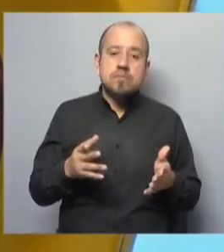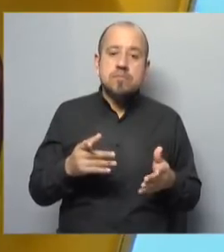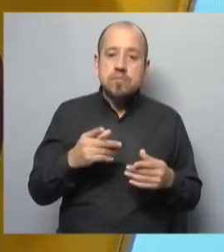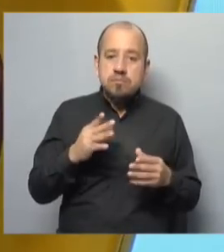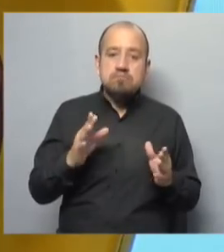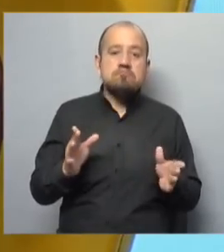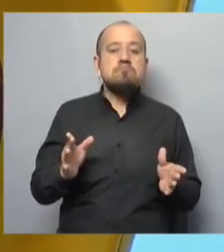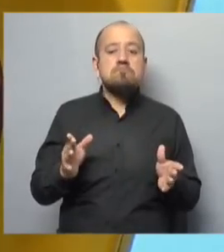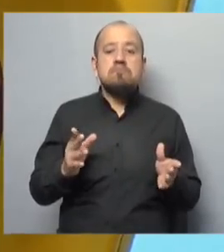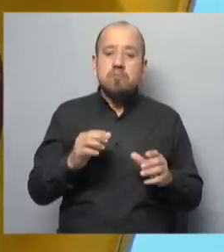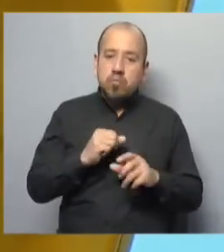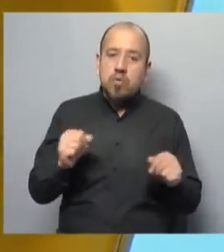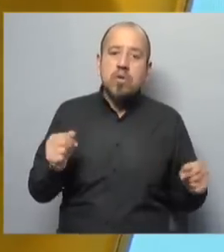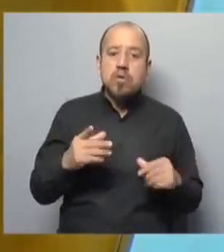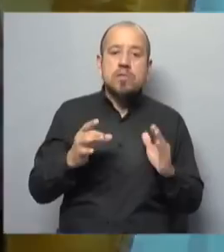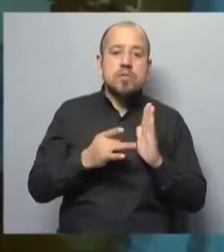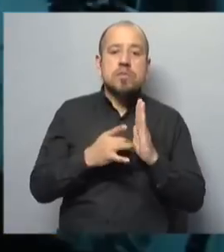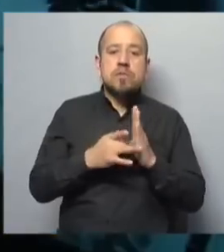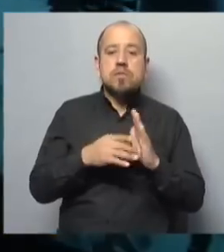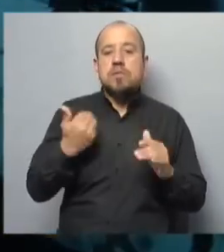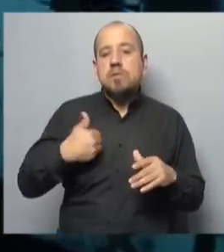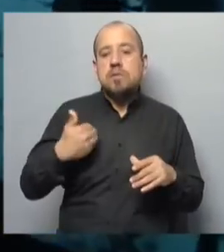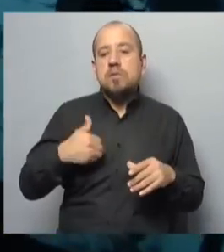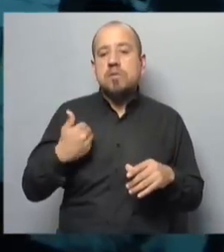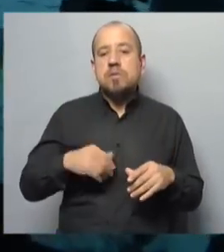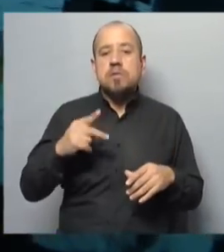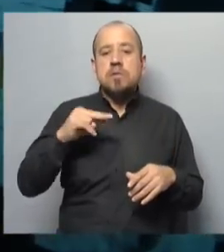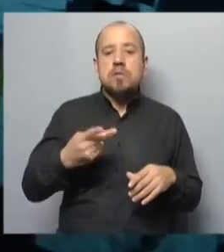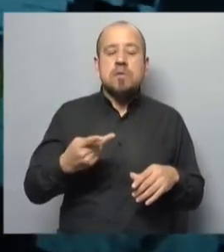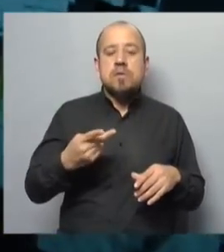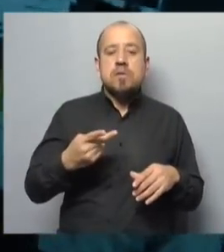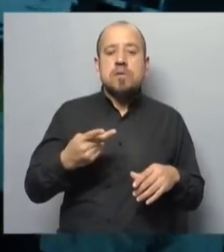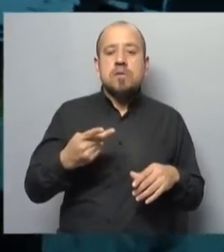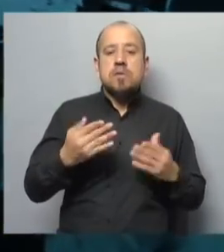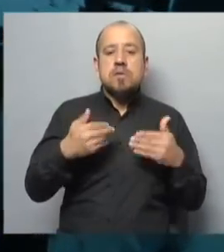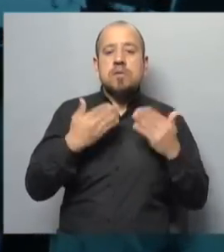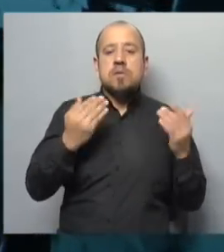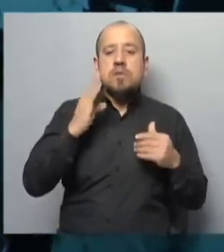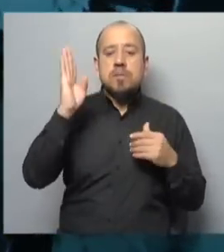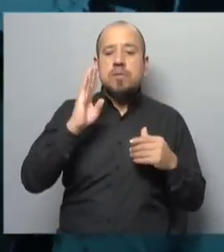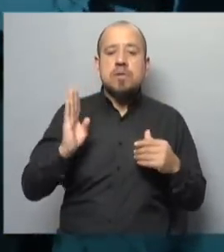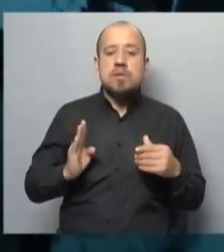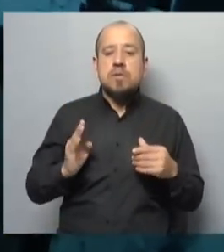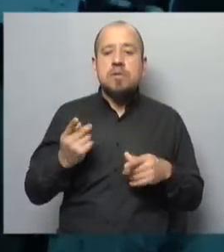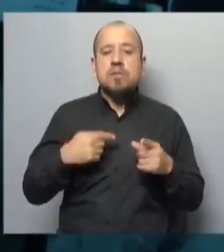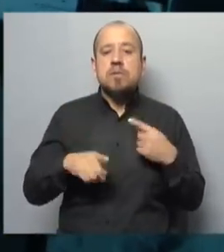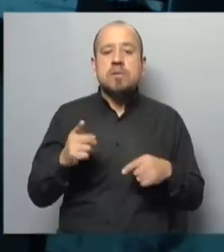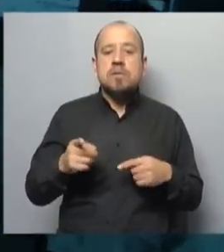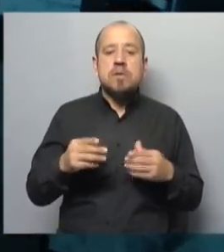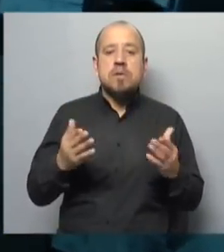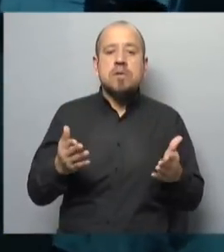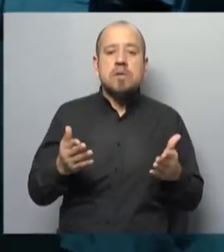tiempos por lo menos el último además de que argentina fue vicecampeón mundial en brasil lo que pasa que argentina si no es campeón